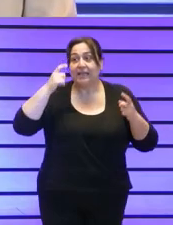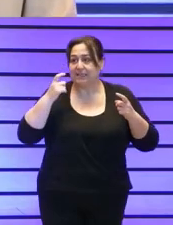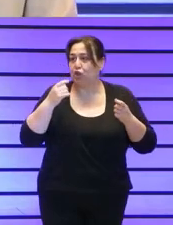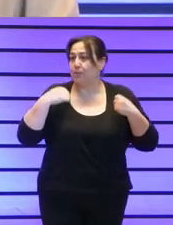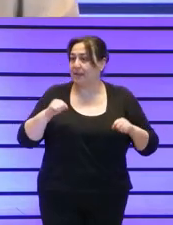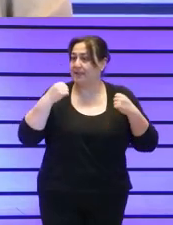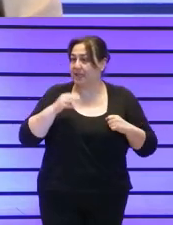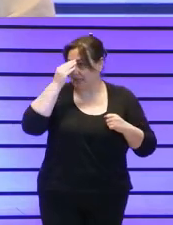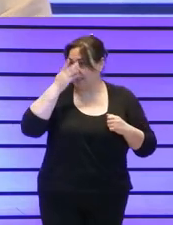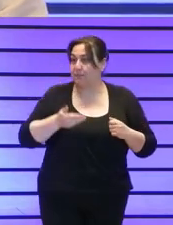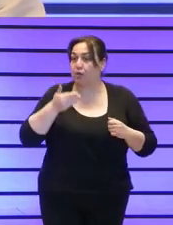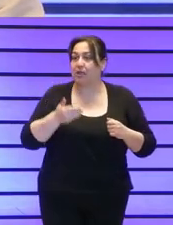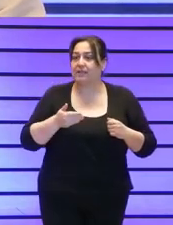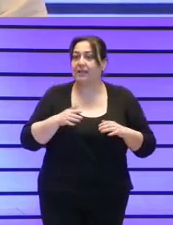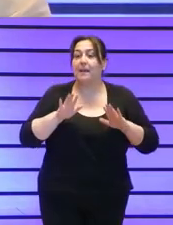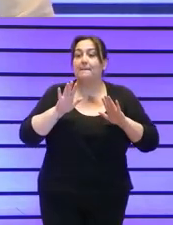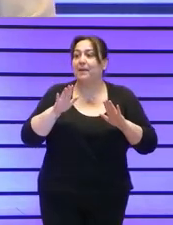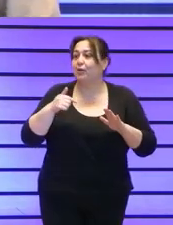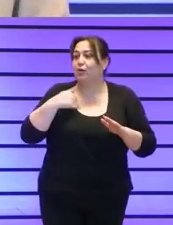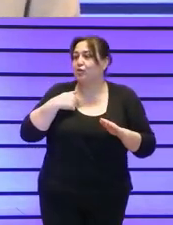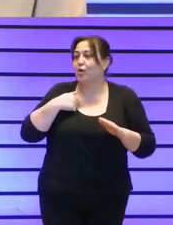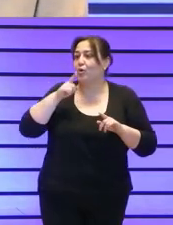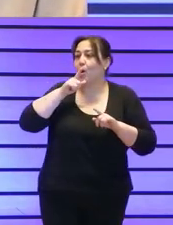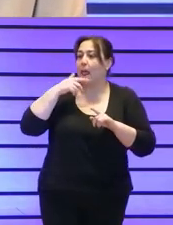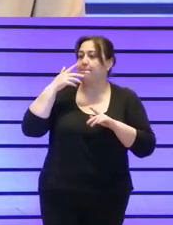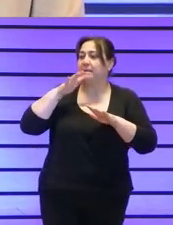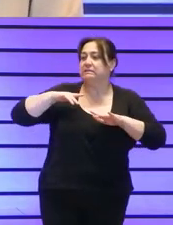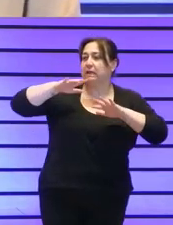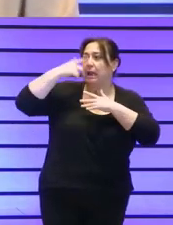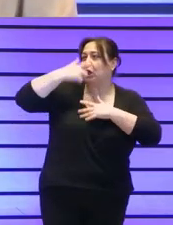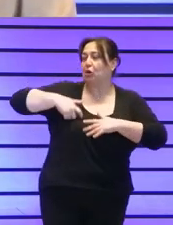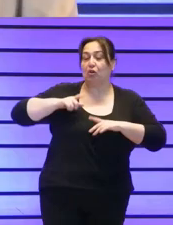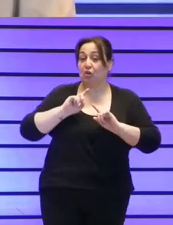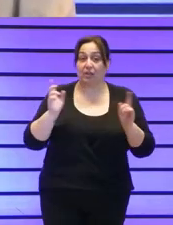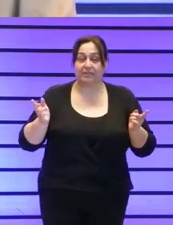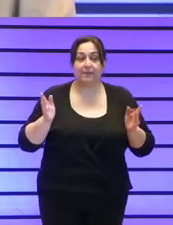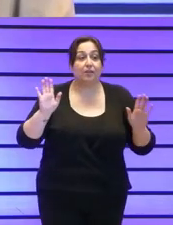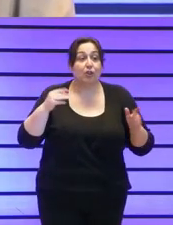importante, pero no soy nada dogmática. Entonces, yo creo que,